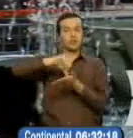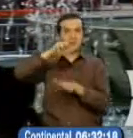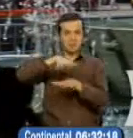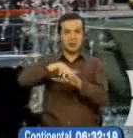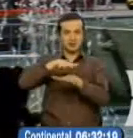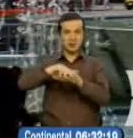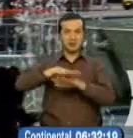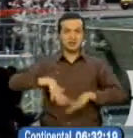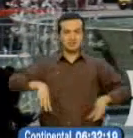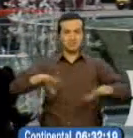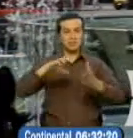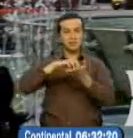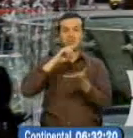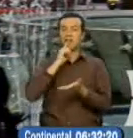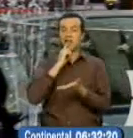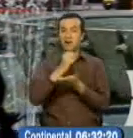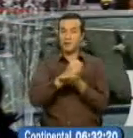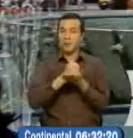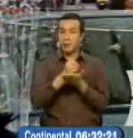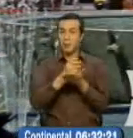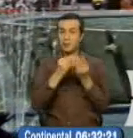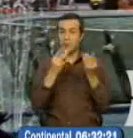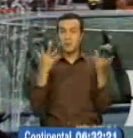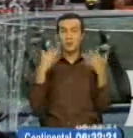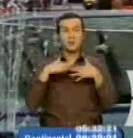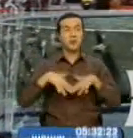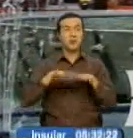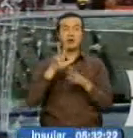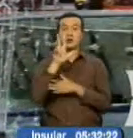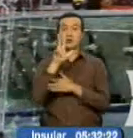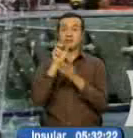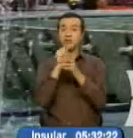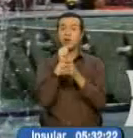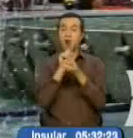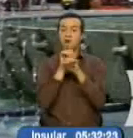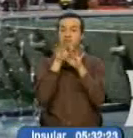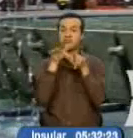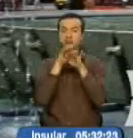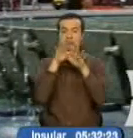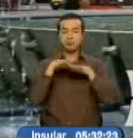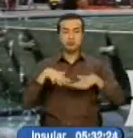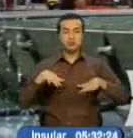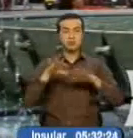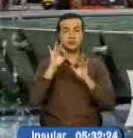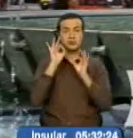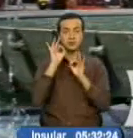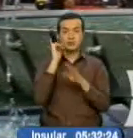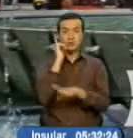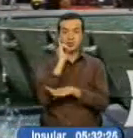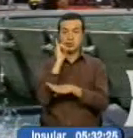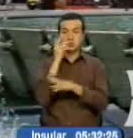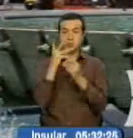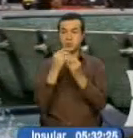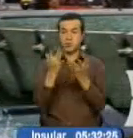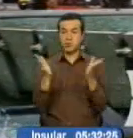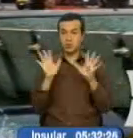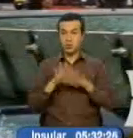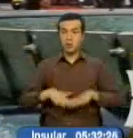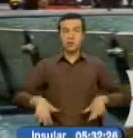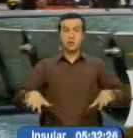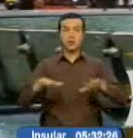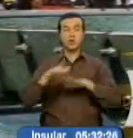provincia de El Oro. Una hermosa vista adornada con tres piletas, enmarcadas por una elegante iglesia rodeada por el edificio